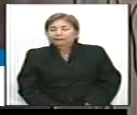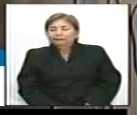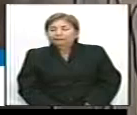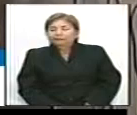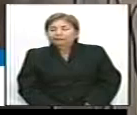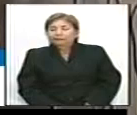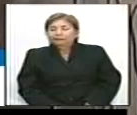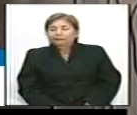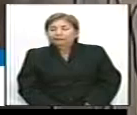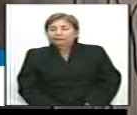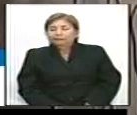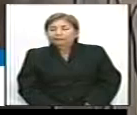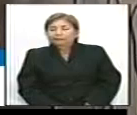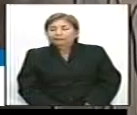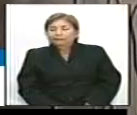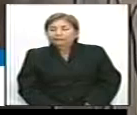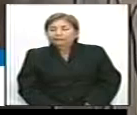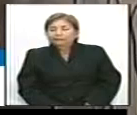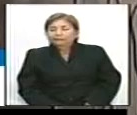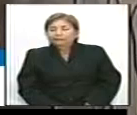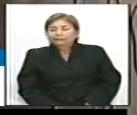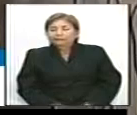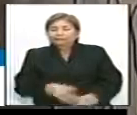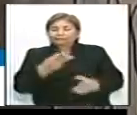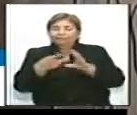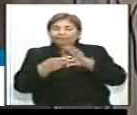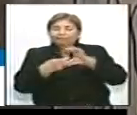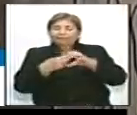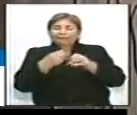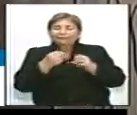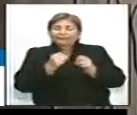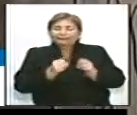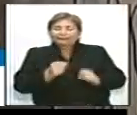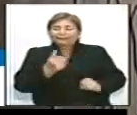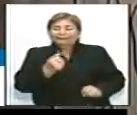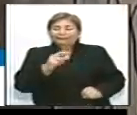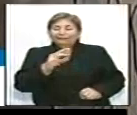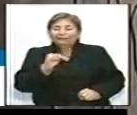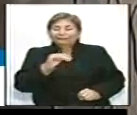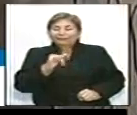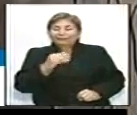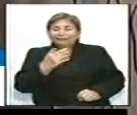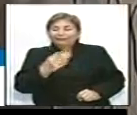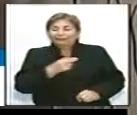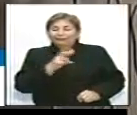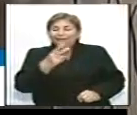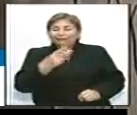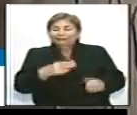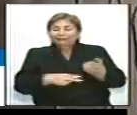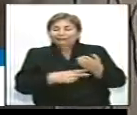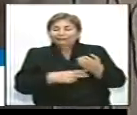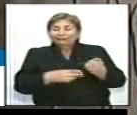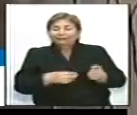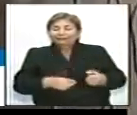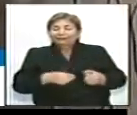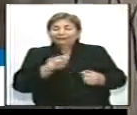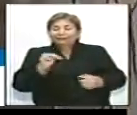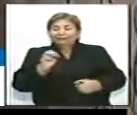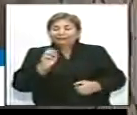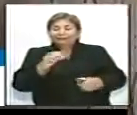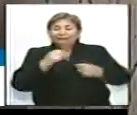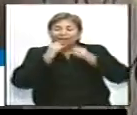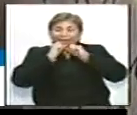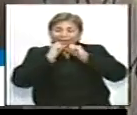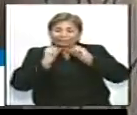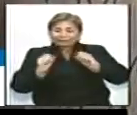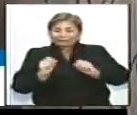Comisión de Energía y Minas. La congresista Alejandra Aramayo es la vicepresidenta, mientras que la congresista Melgarejo es